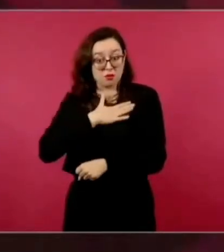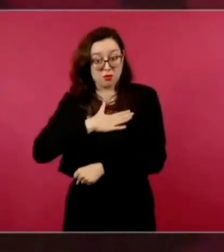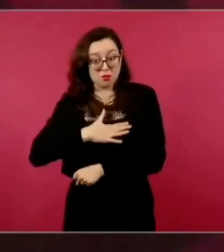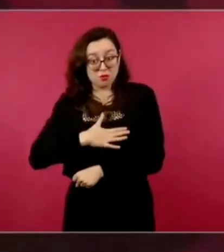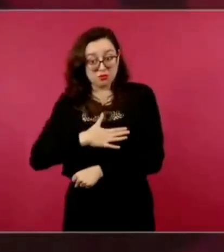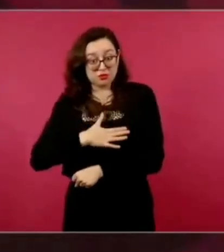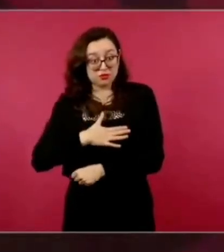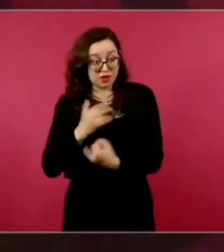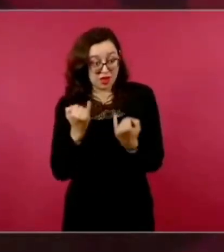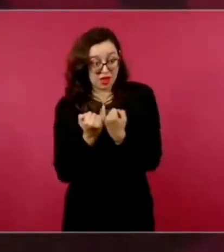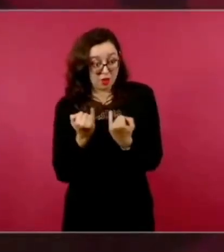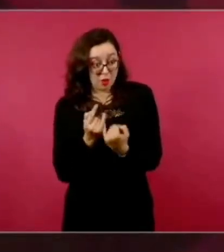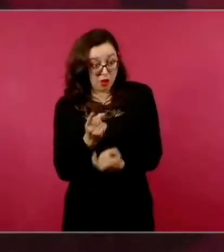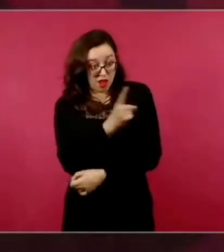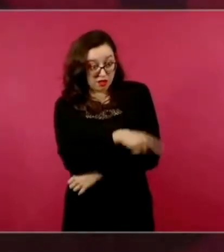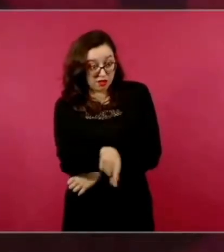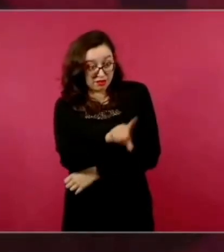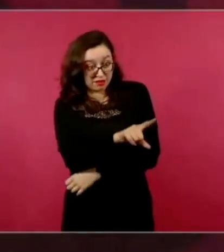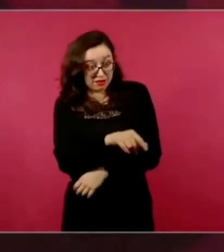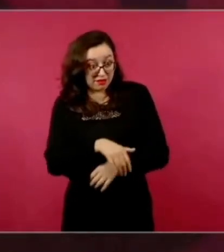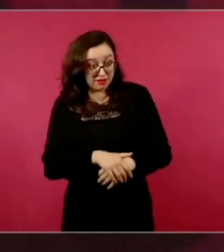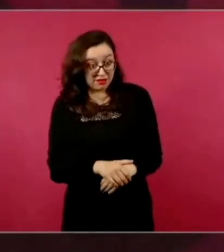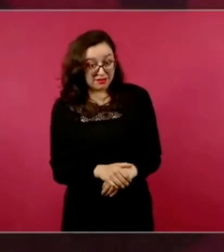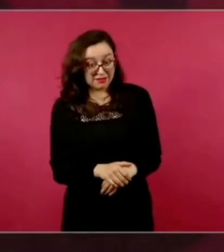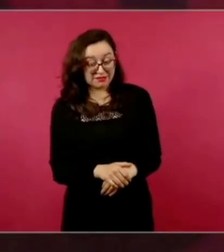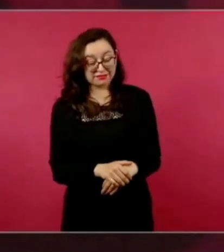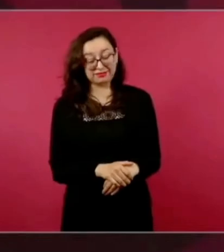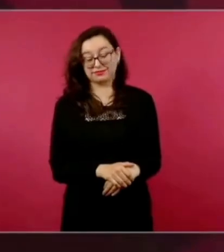como lo hicieron ellos?